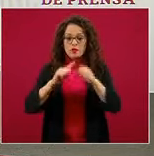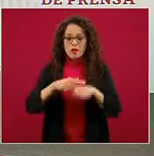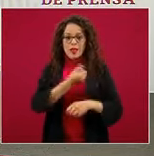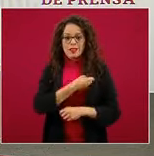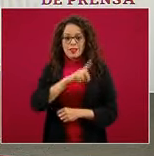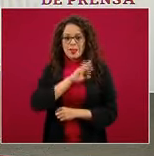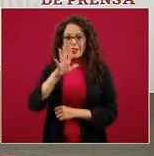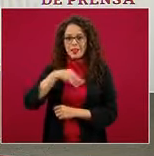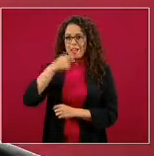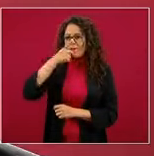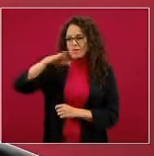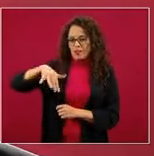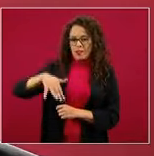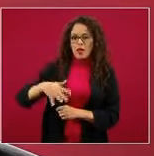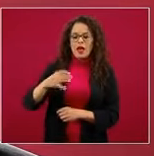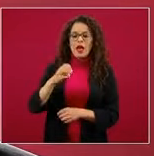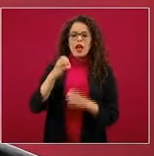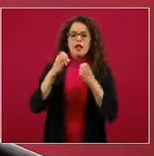desde